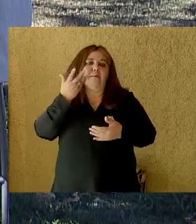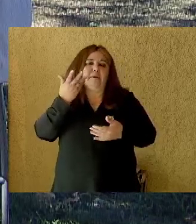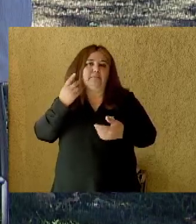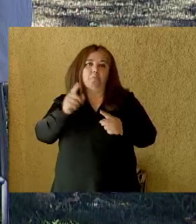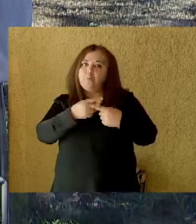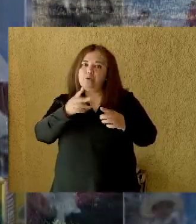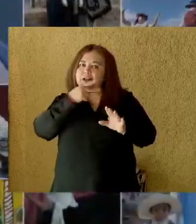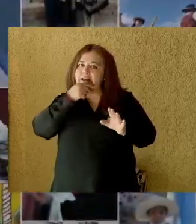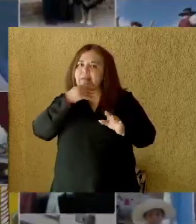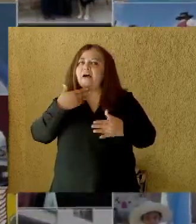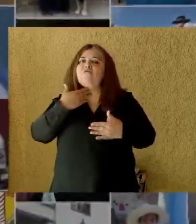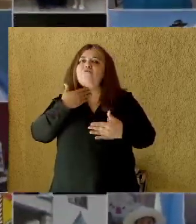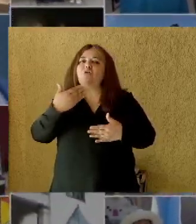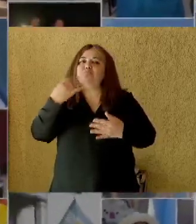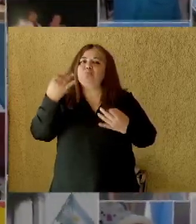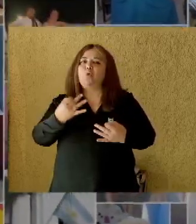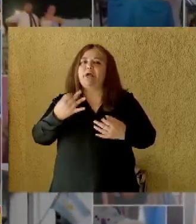compartimos.